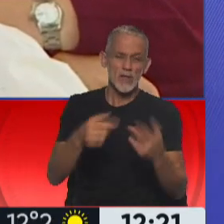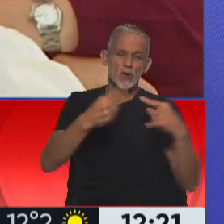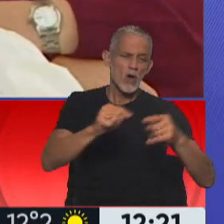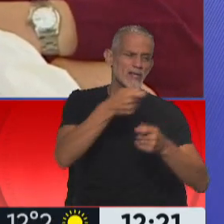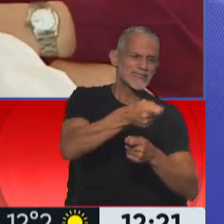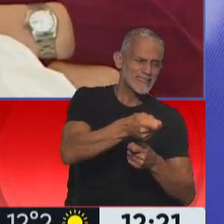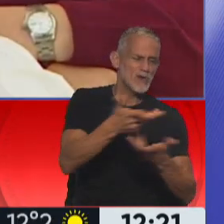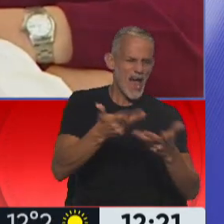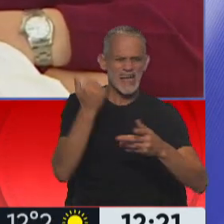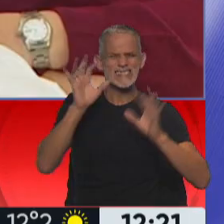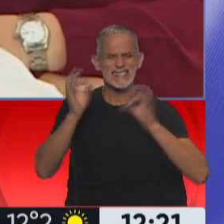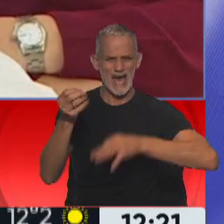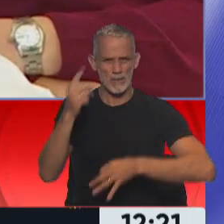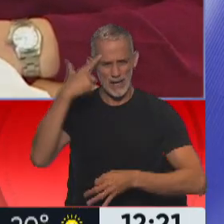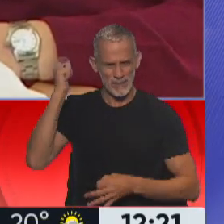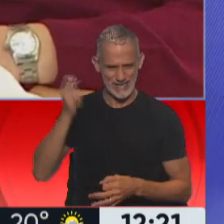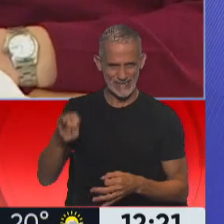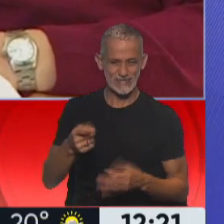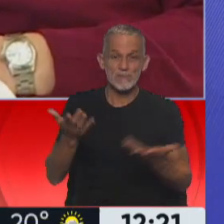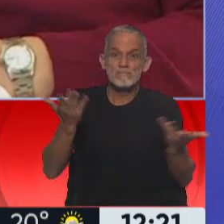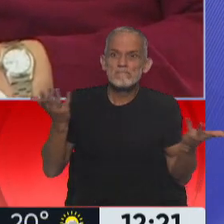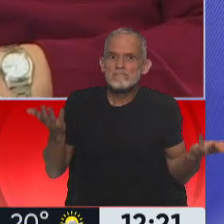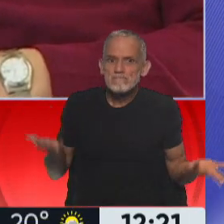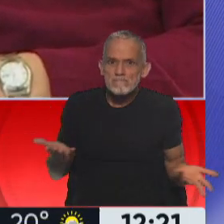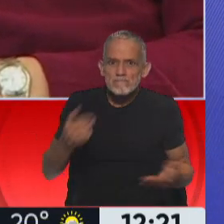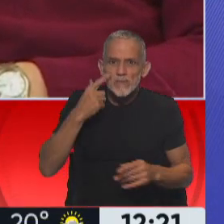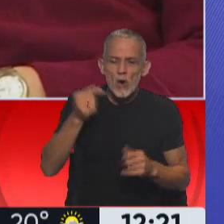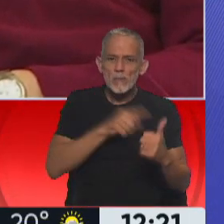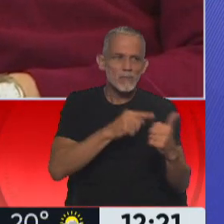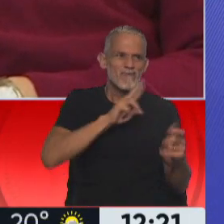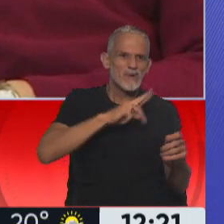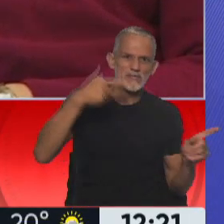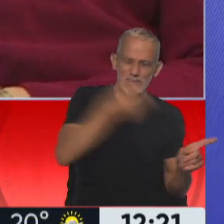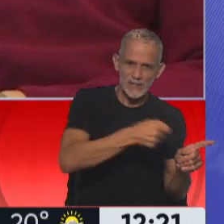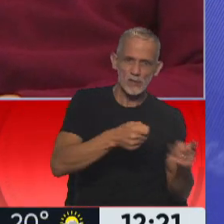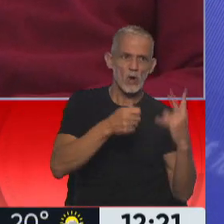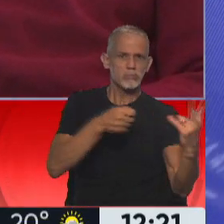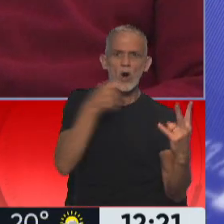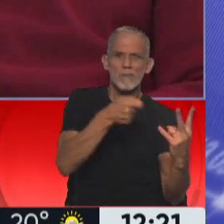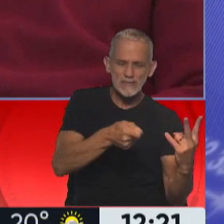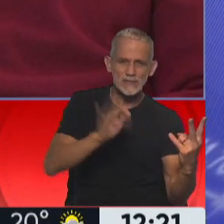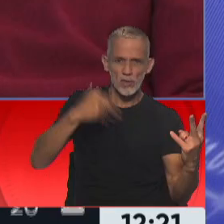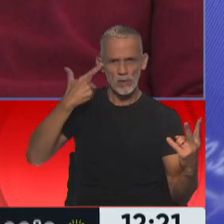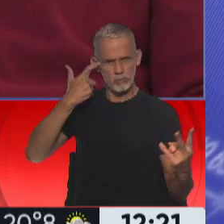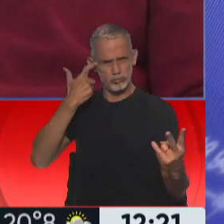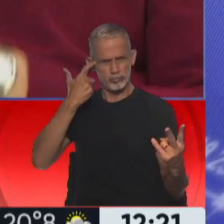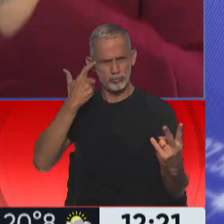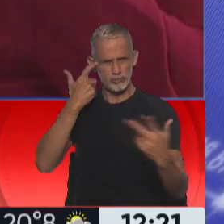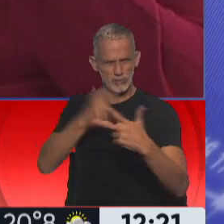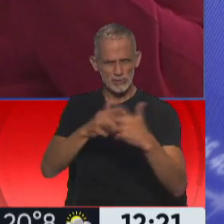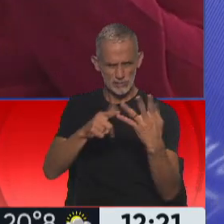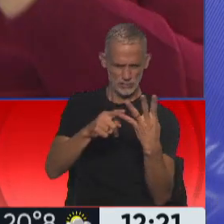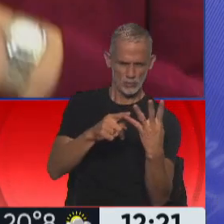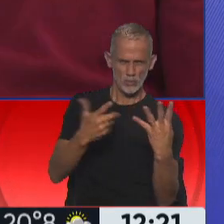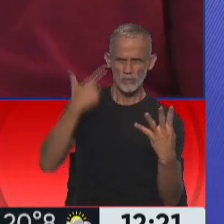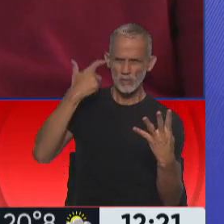cuestiones. ¿Cómo entender esta suerte de femicidios, doble homicidio y luego un posterior suicidio en el caso de Tres Arroyos, pero los